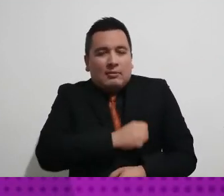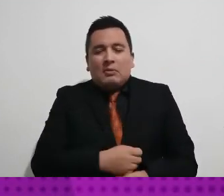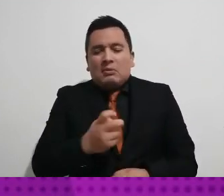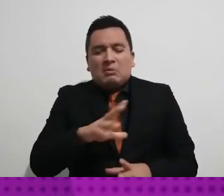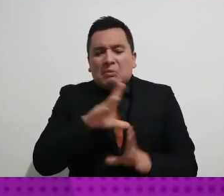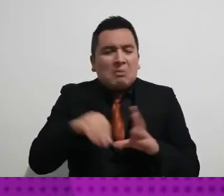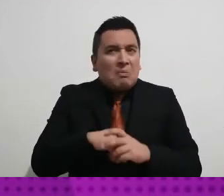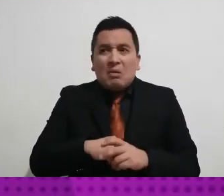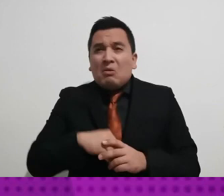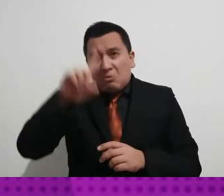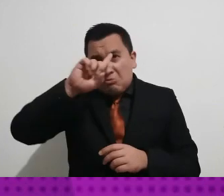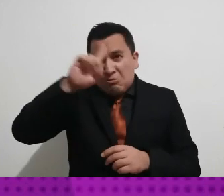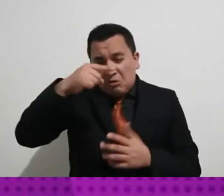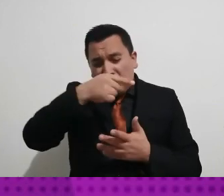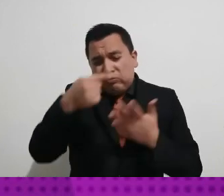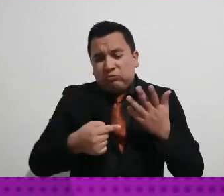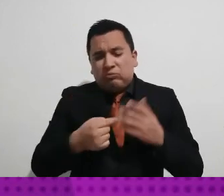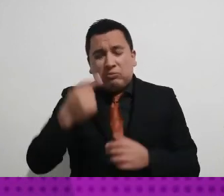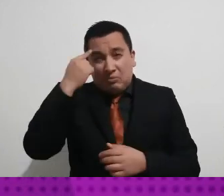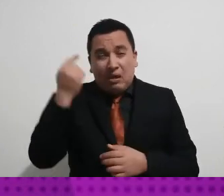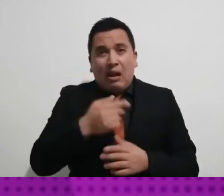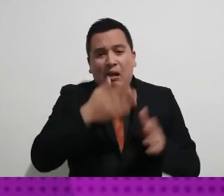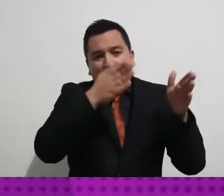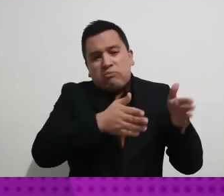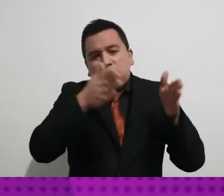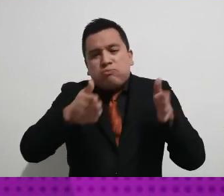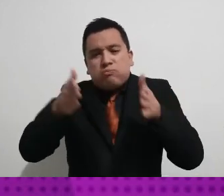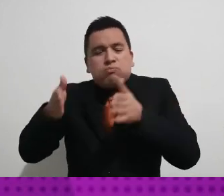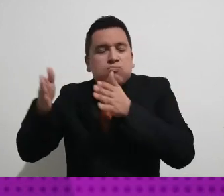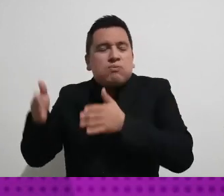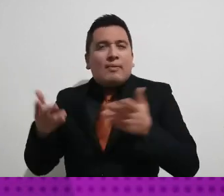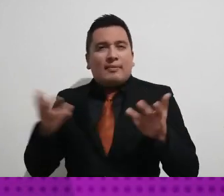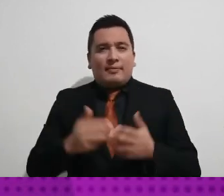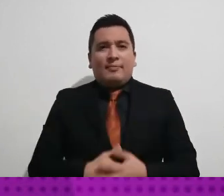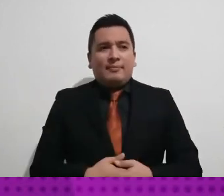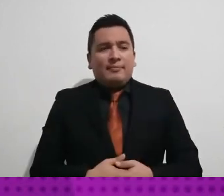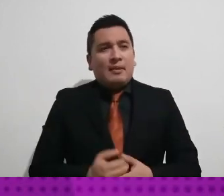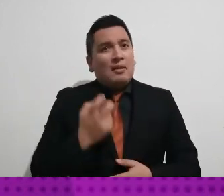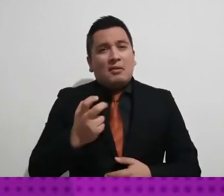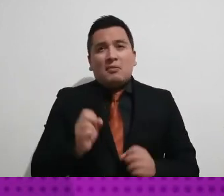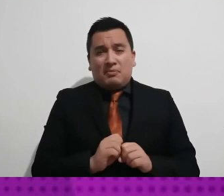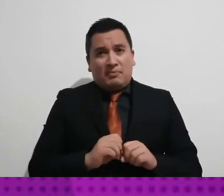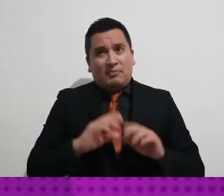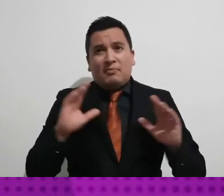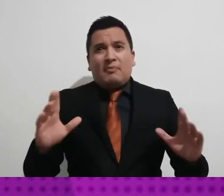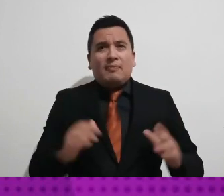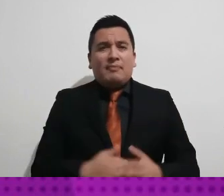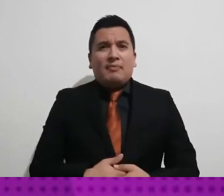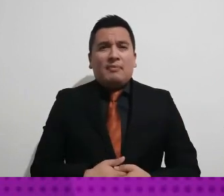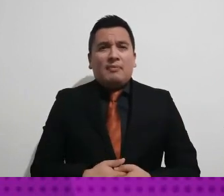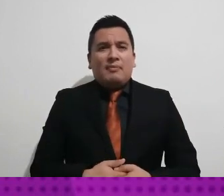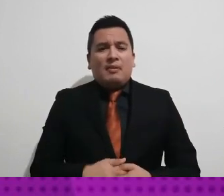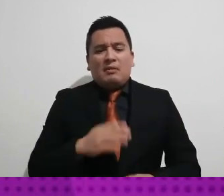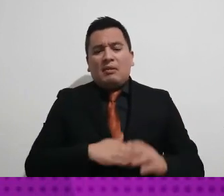iban dando recomendaciones muy puntuales para cada una de las etapas del proceso electoral. Y eso, sin duda, pues